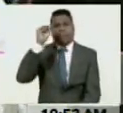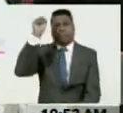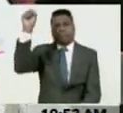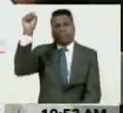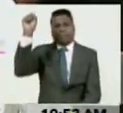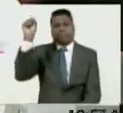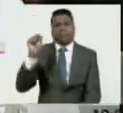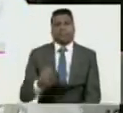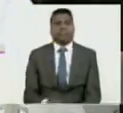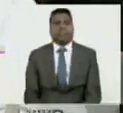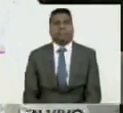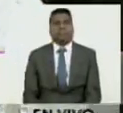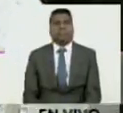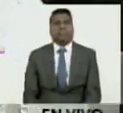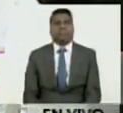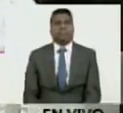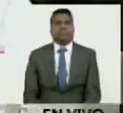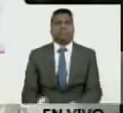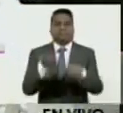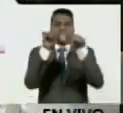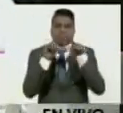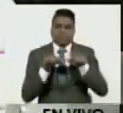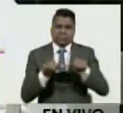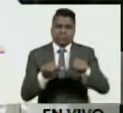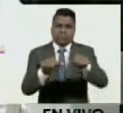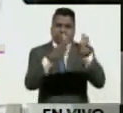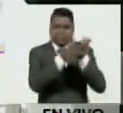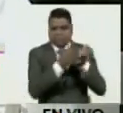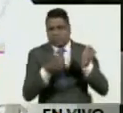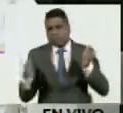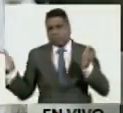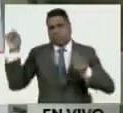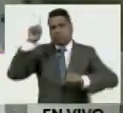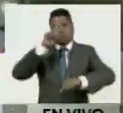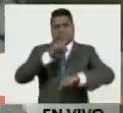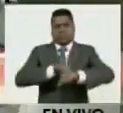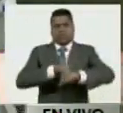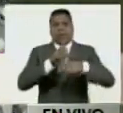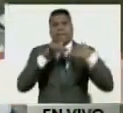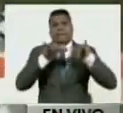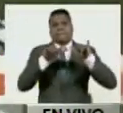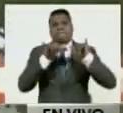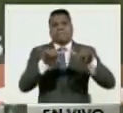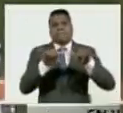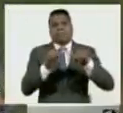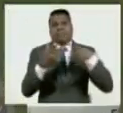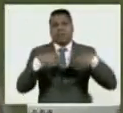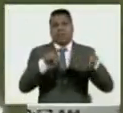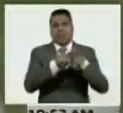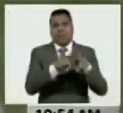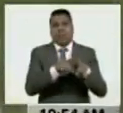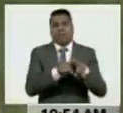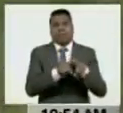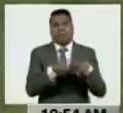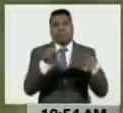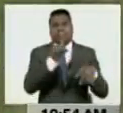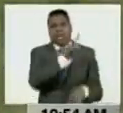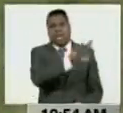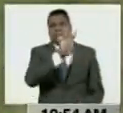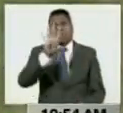Venezuela de continuar el mismo despliegue, todos los 14 ejes viales, así como